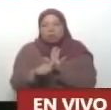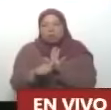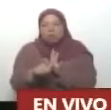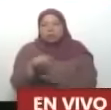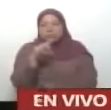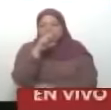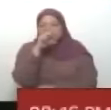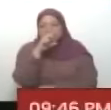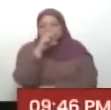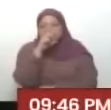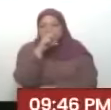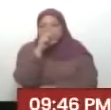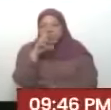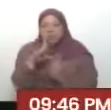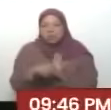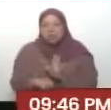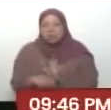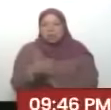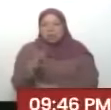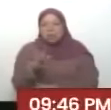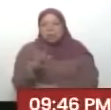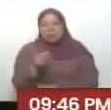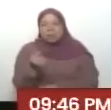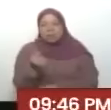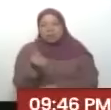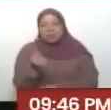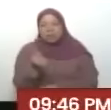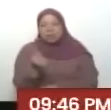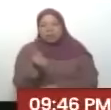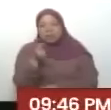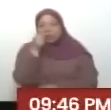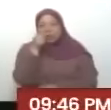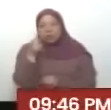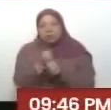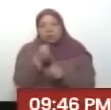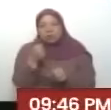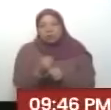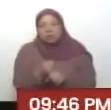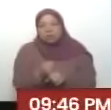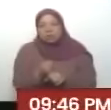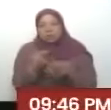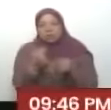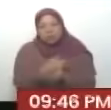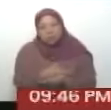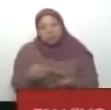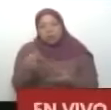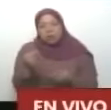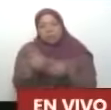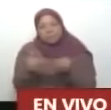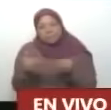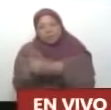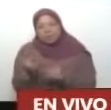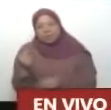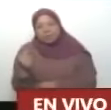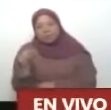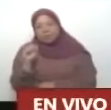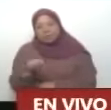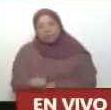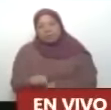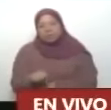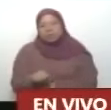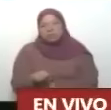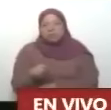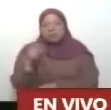quitamos. Una platica más o menos, porque el hombre se cotizaba y ganaba muy bien. Pero un